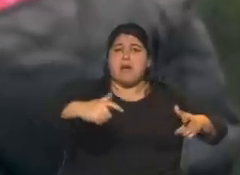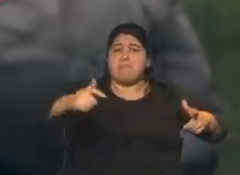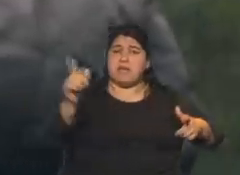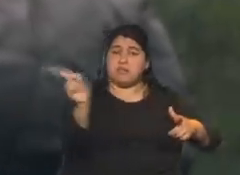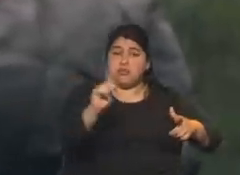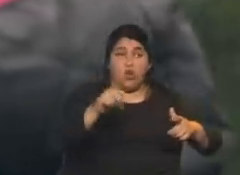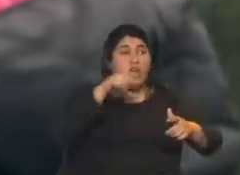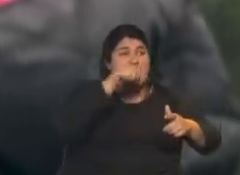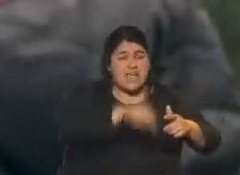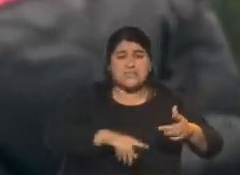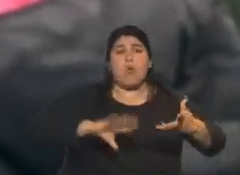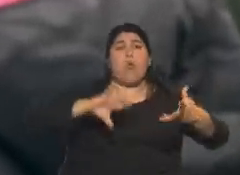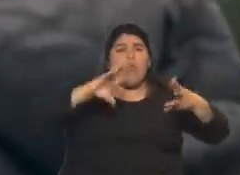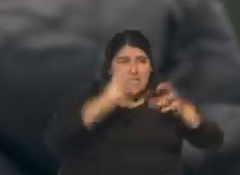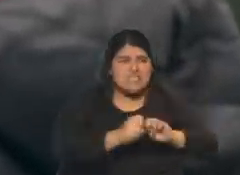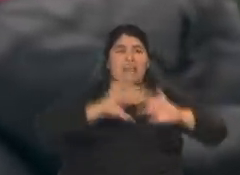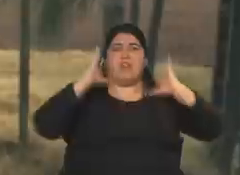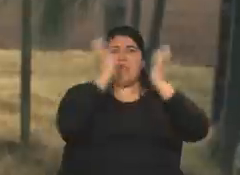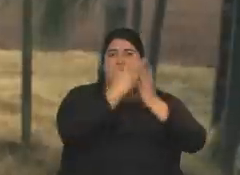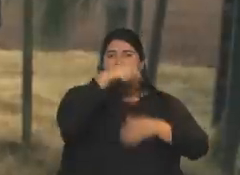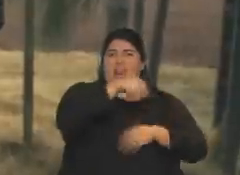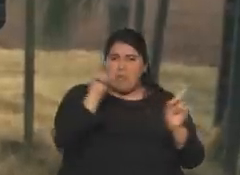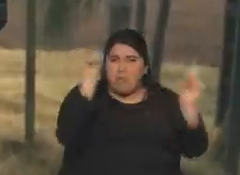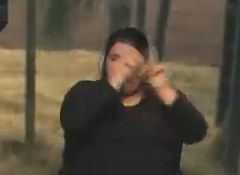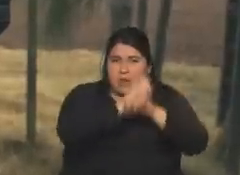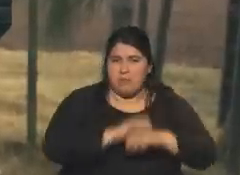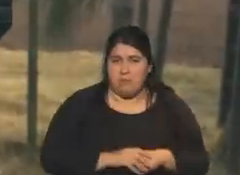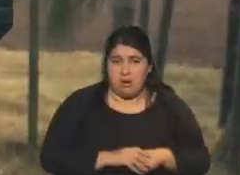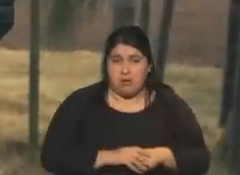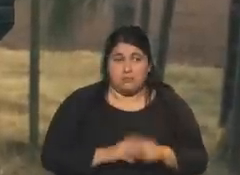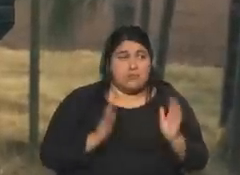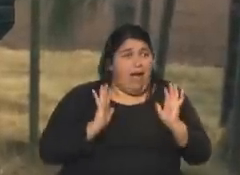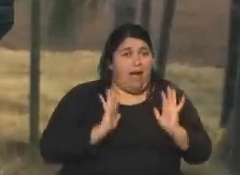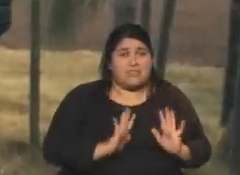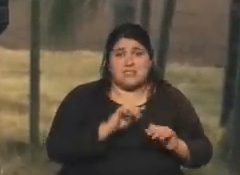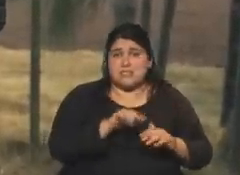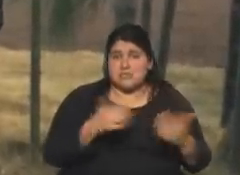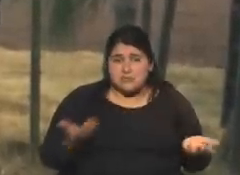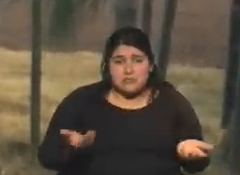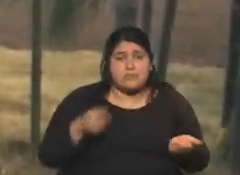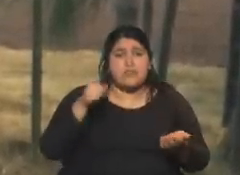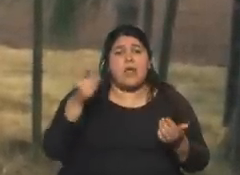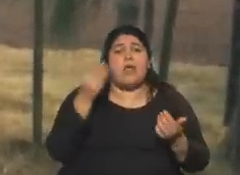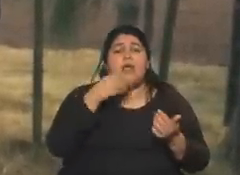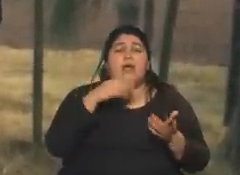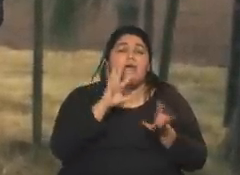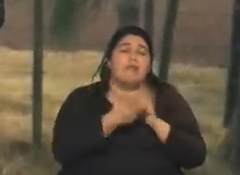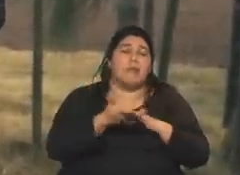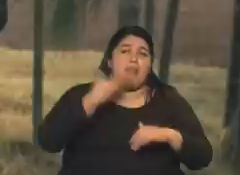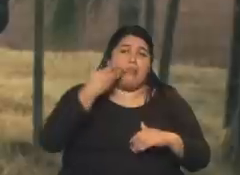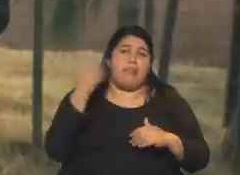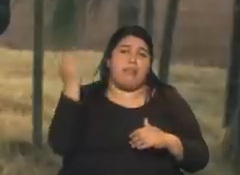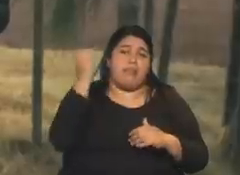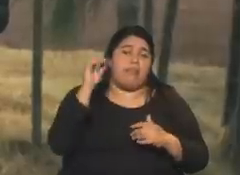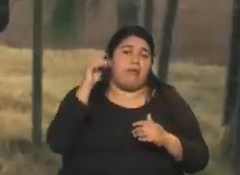es un desastre ambiental agrandar la frontera agropecuaria. Es la que tenemos, la que tenemos. Entonces, todo lo demás es un mito para engañar a